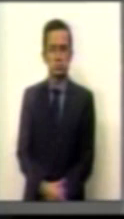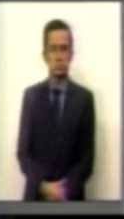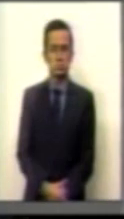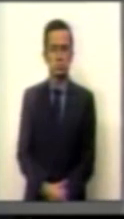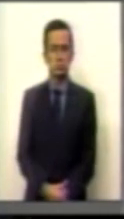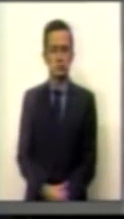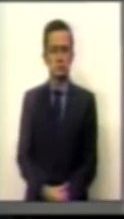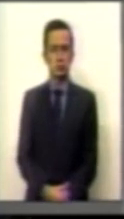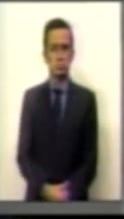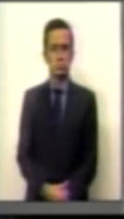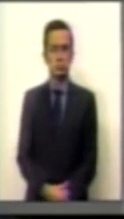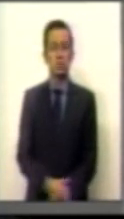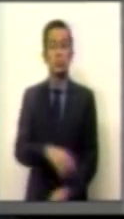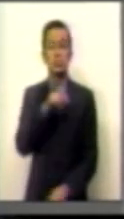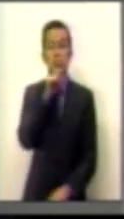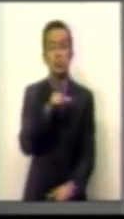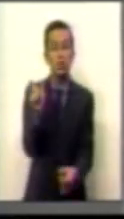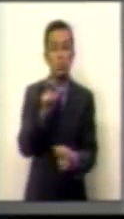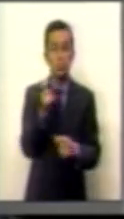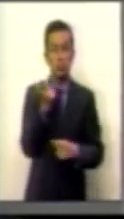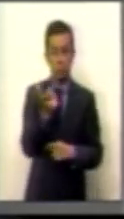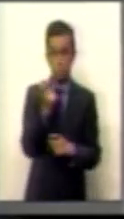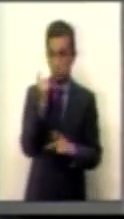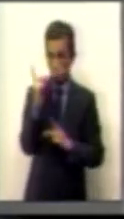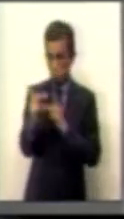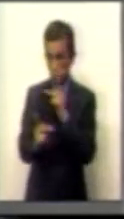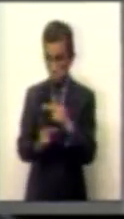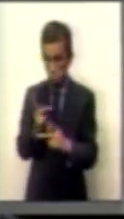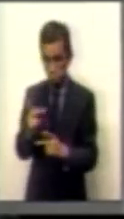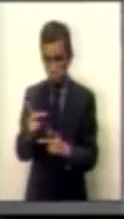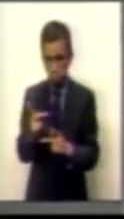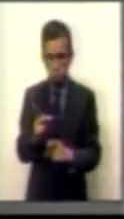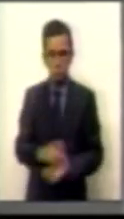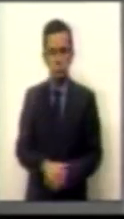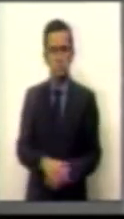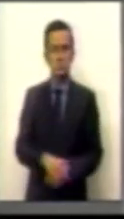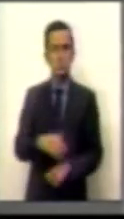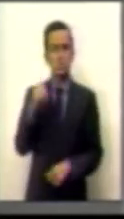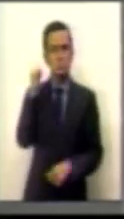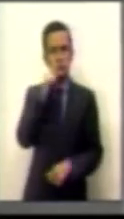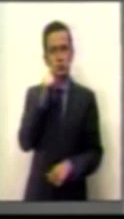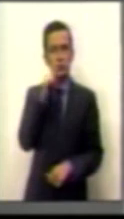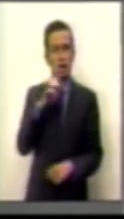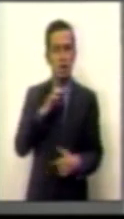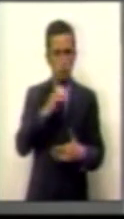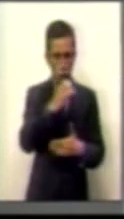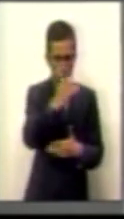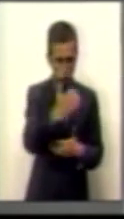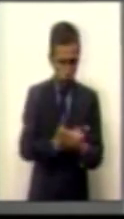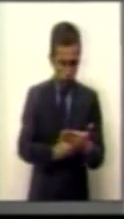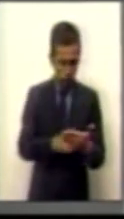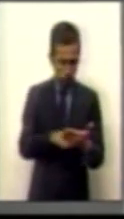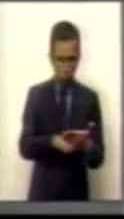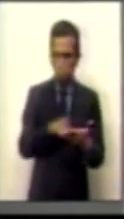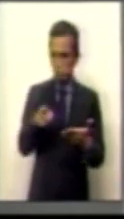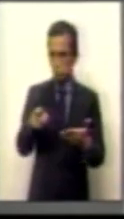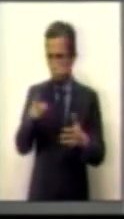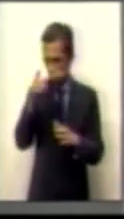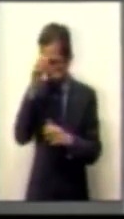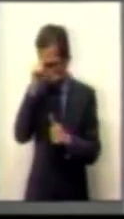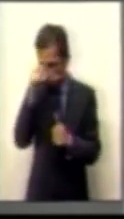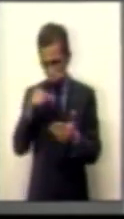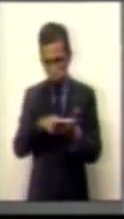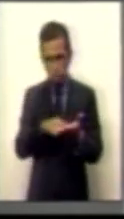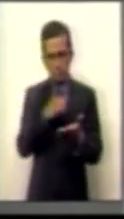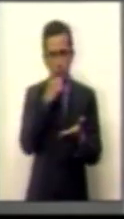De la misma manera, los préstamos de dinero se encubren, siendo contratos de mutuo, civiles, se encubren con